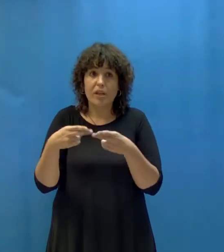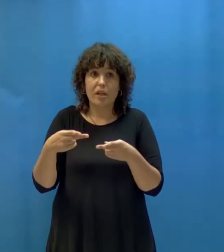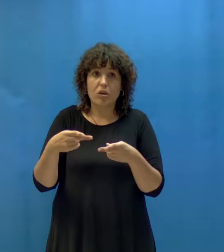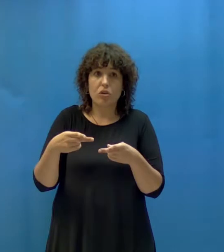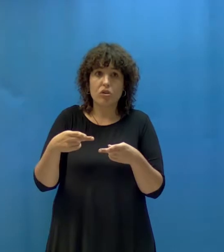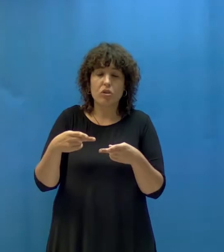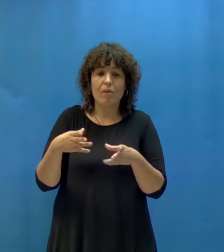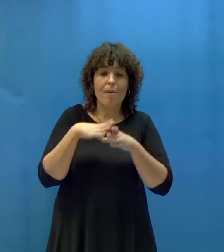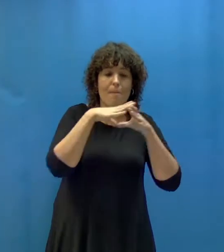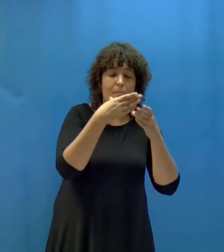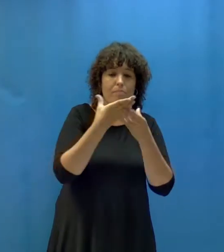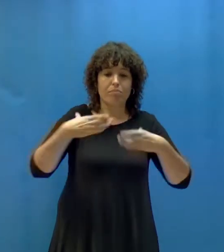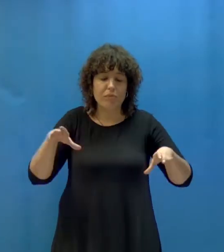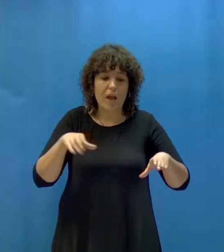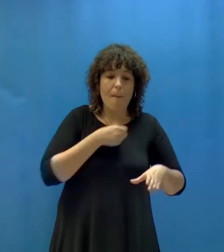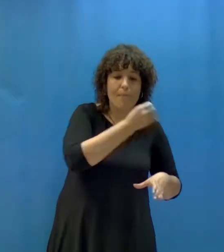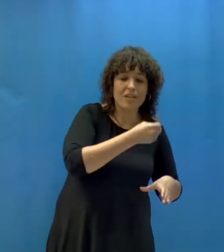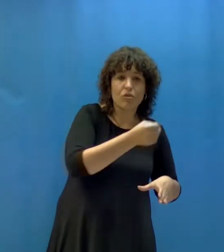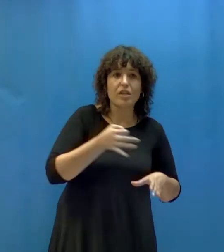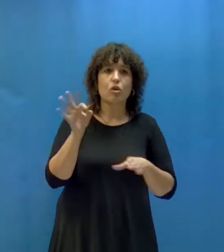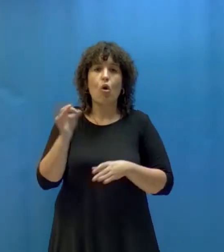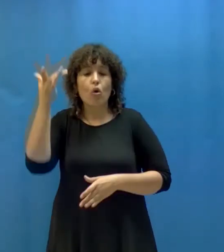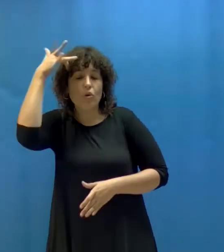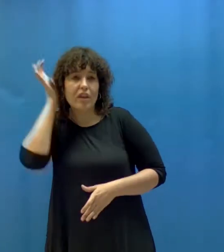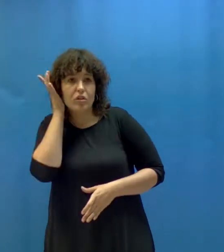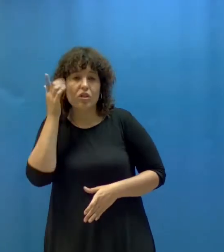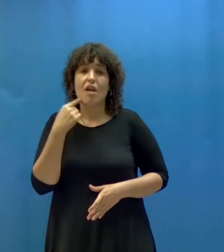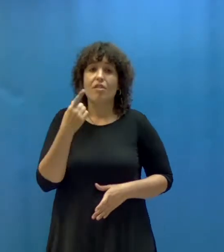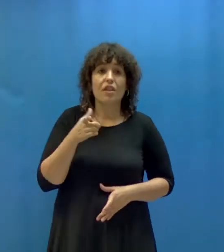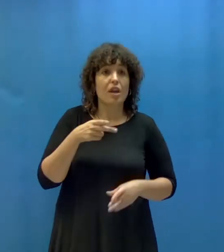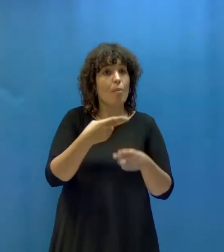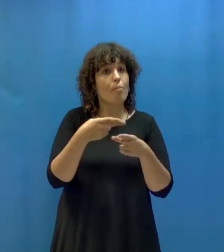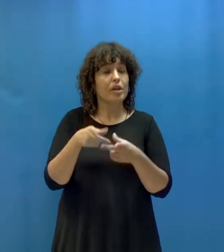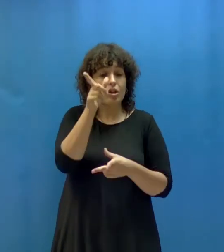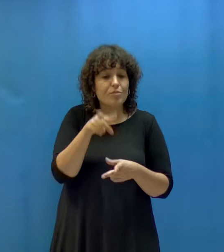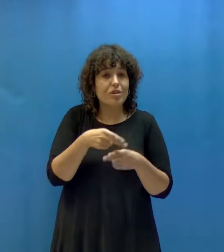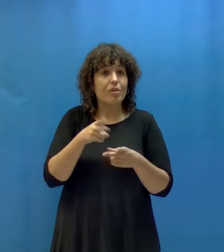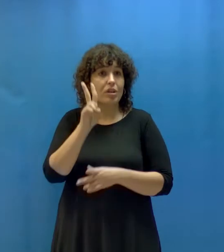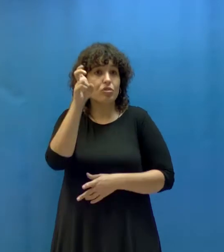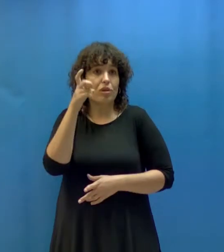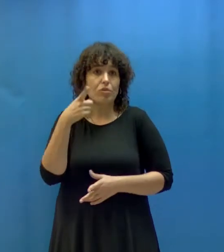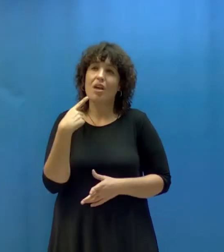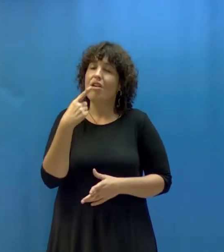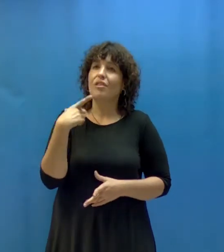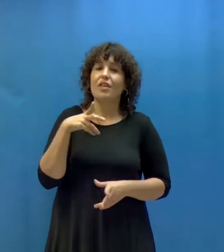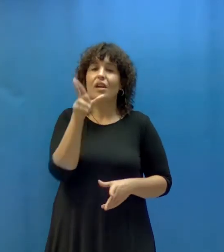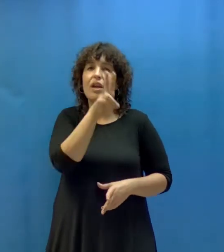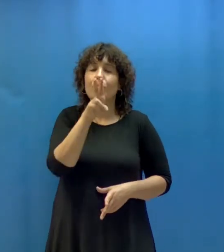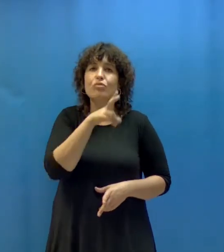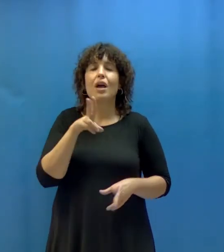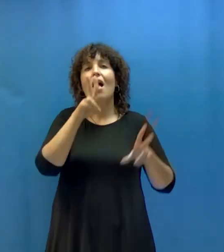o borregos. Dice que los nuevos políticos concentran sus esfuerzos en los temas que fracturan a la sociedad en dos